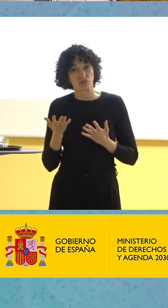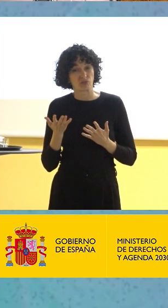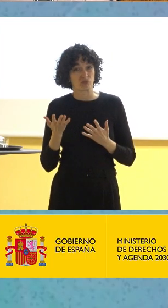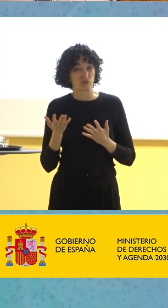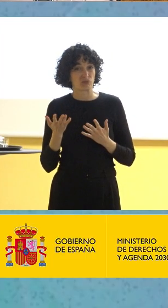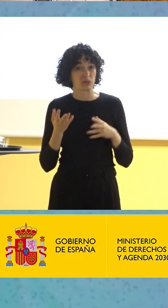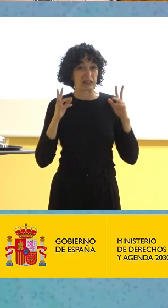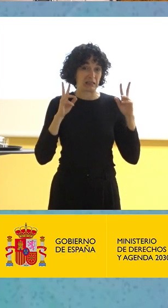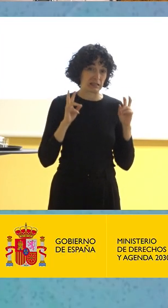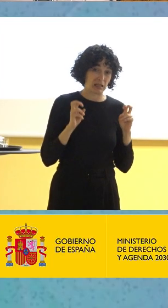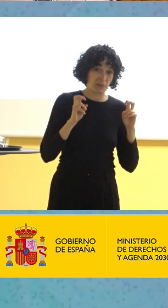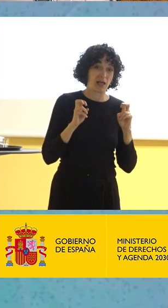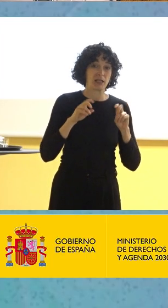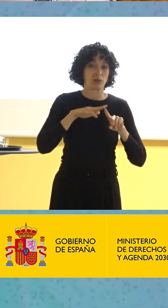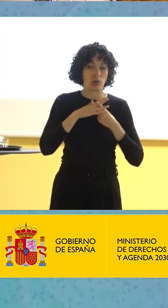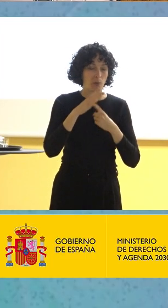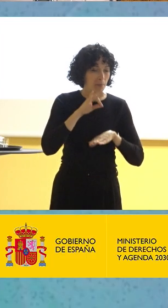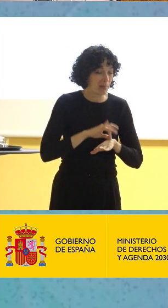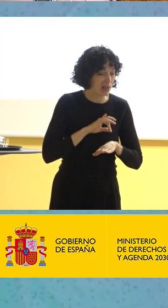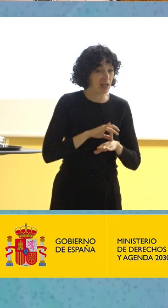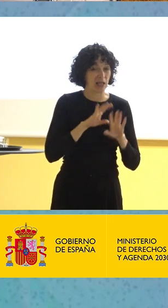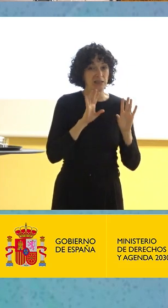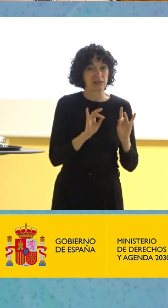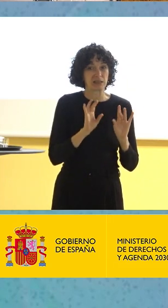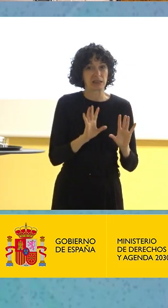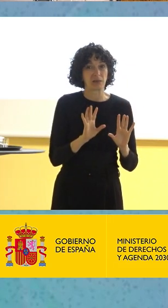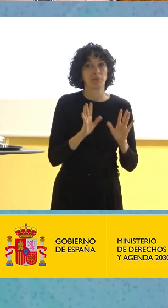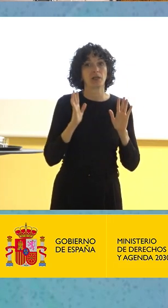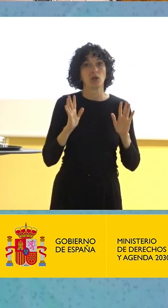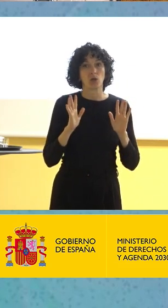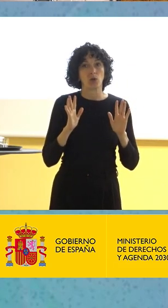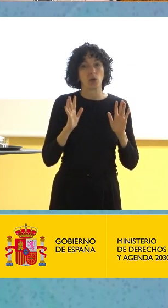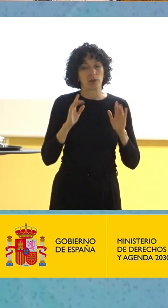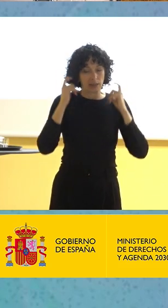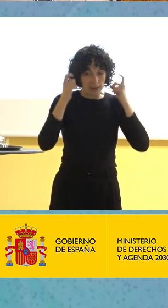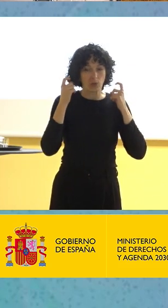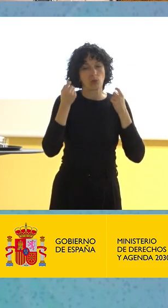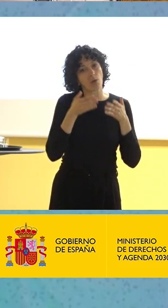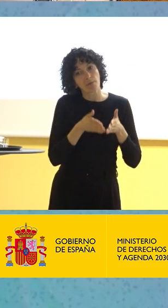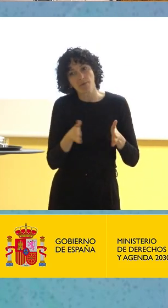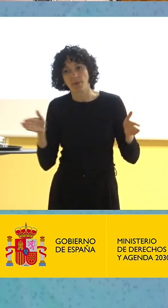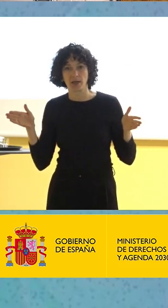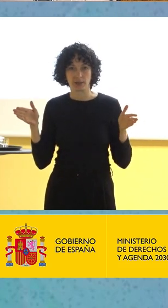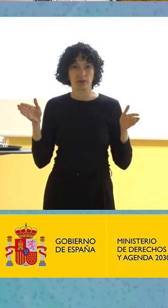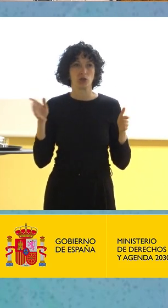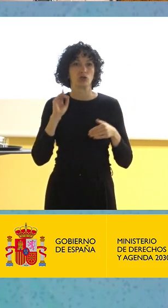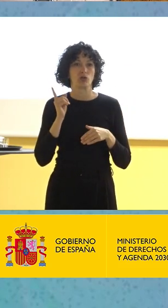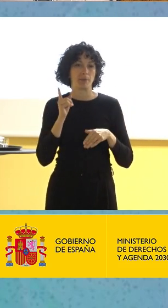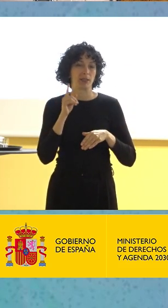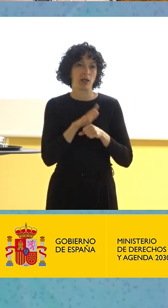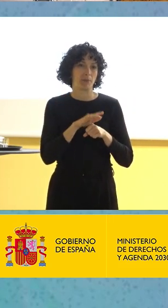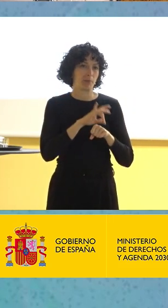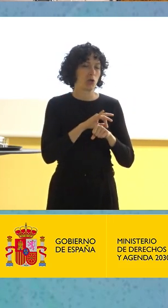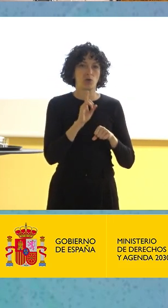la situación sanitaria, la situación médica, ¿no? Intentando ampliar ese foco y yendo un poco más allá de únicamente el